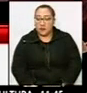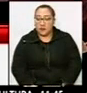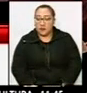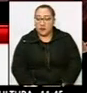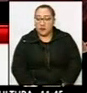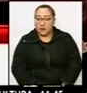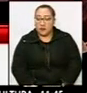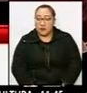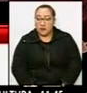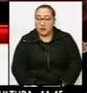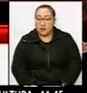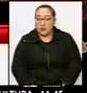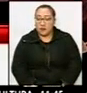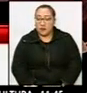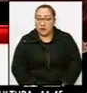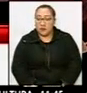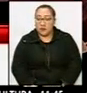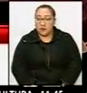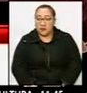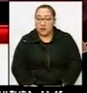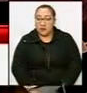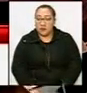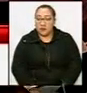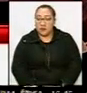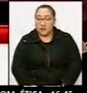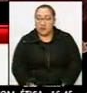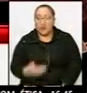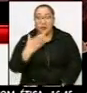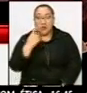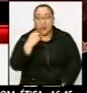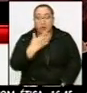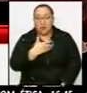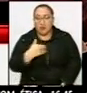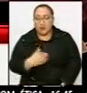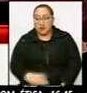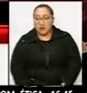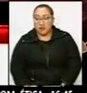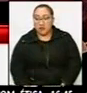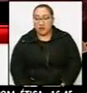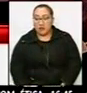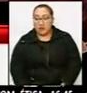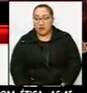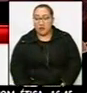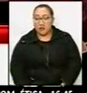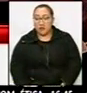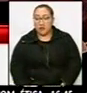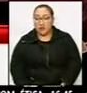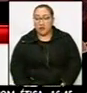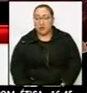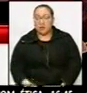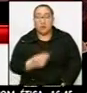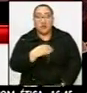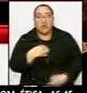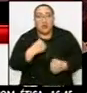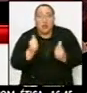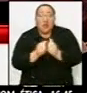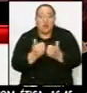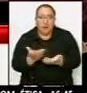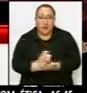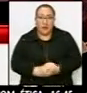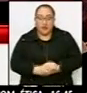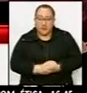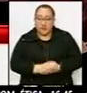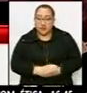Muchas gracias, señor presidente. Saludo cordial al señor ministro que nos acompaña.